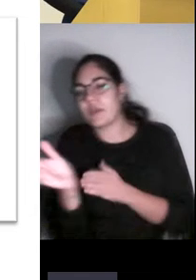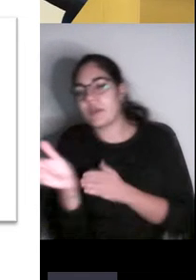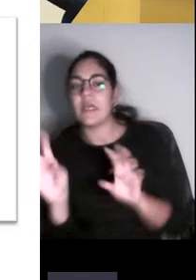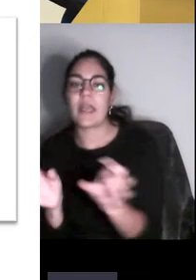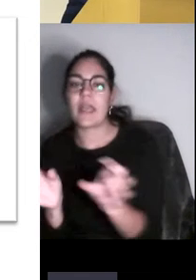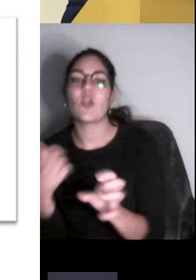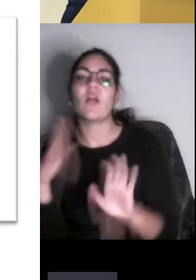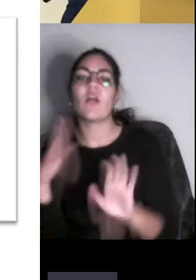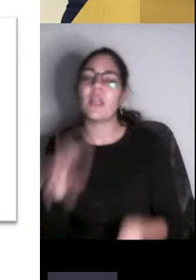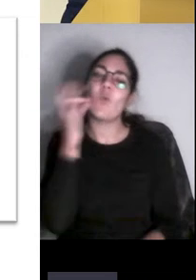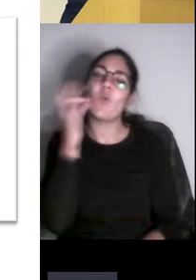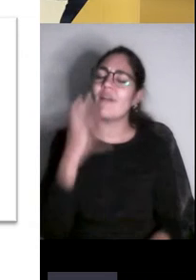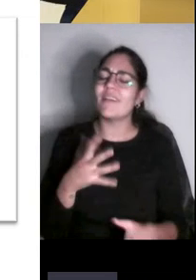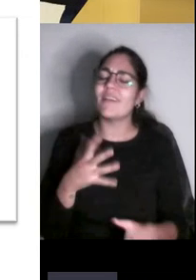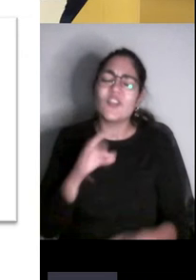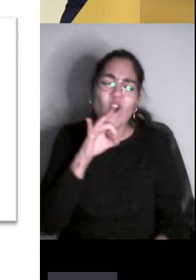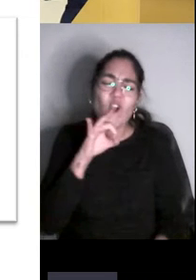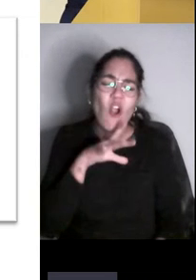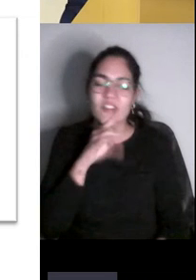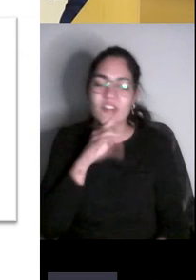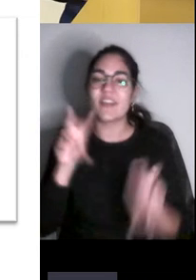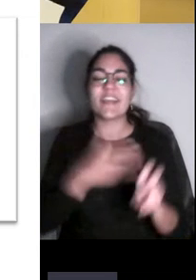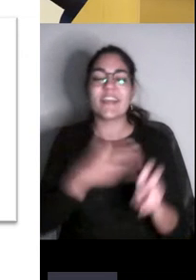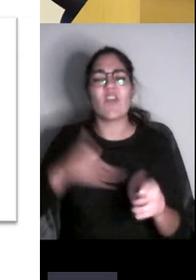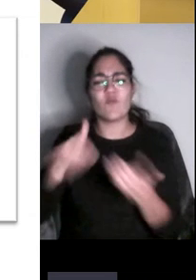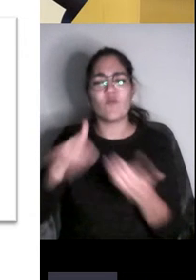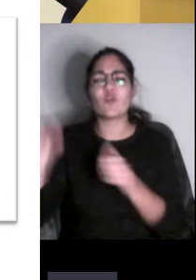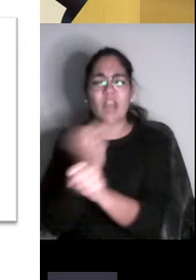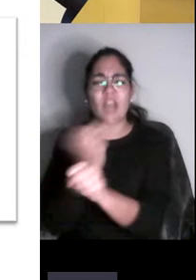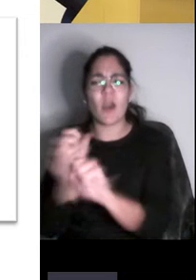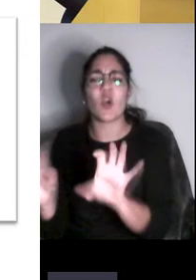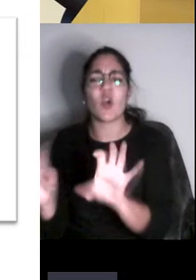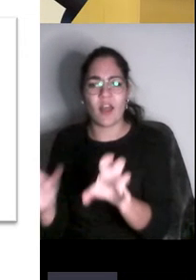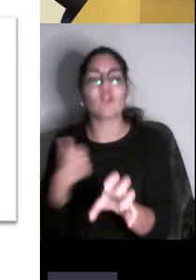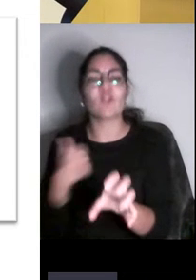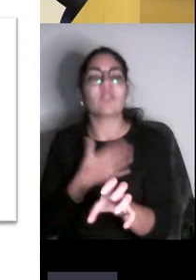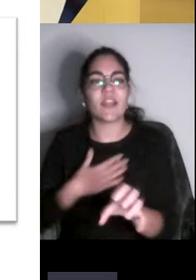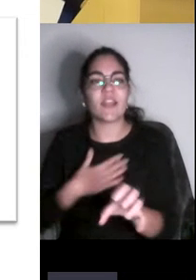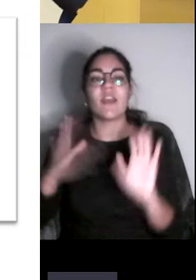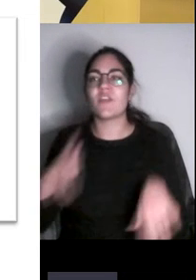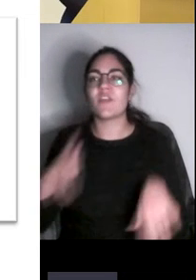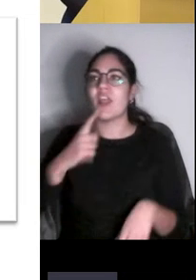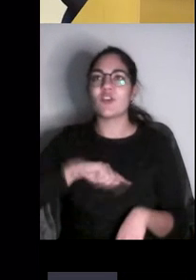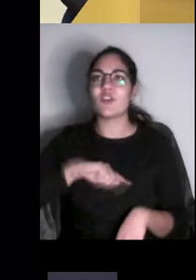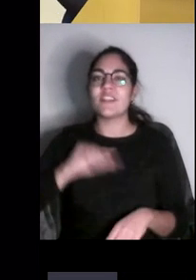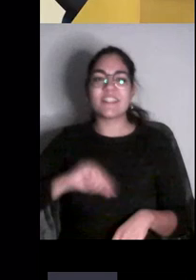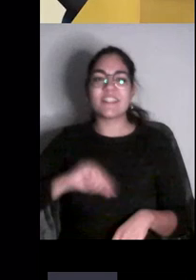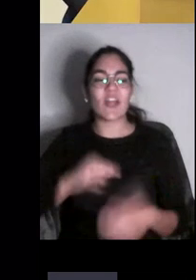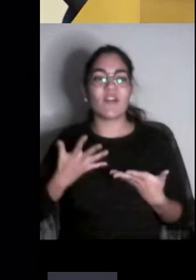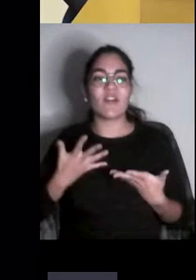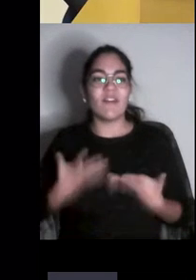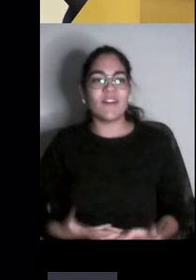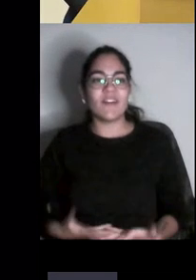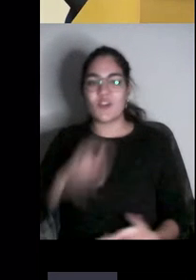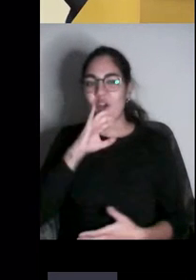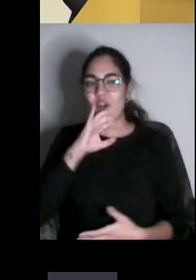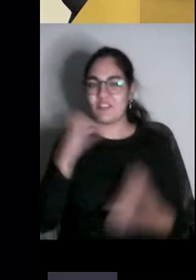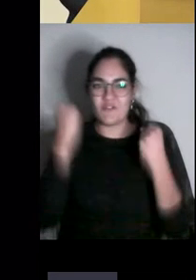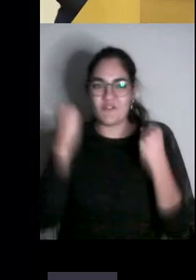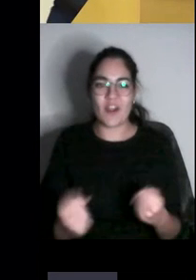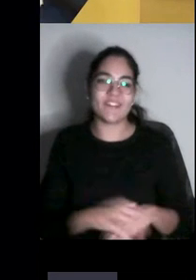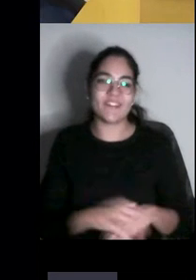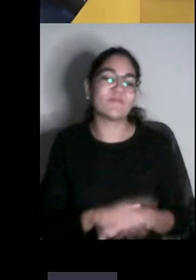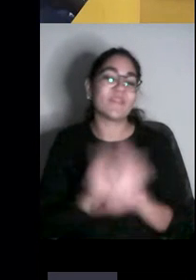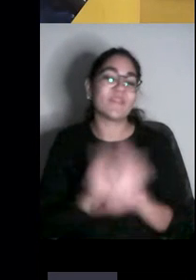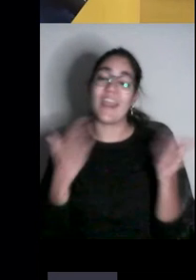el futuro y yo creo que nos quedamos con eso que es lo más satisfactorio para nosotras y con esto pues nada más muchas veces